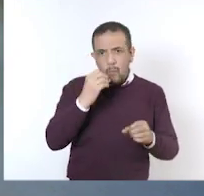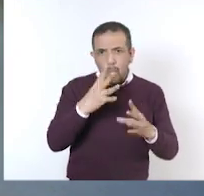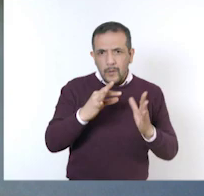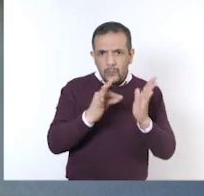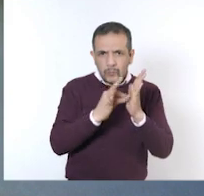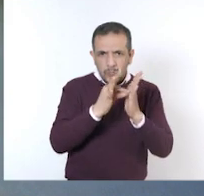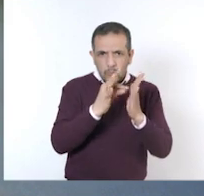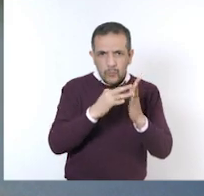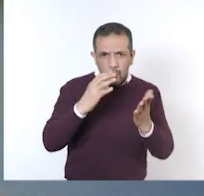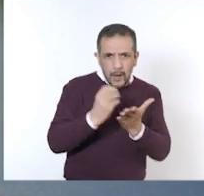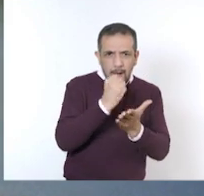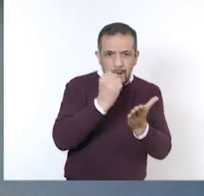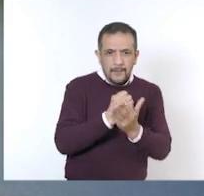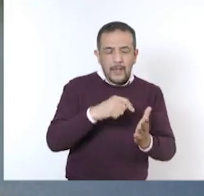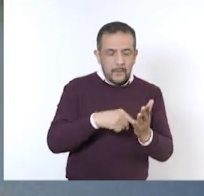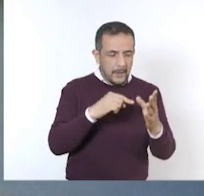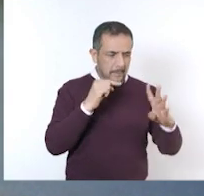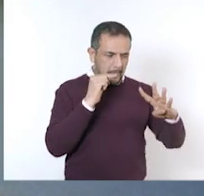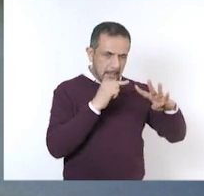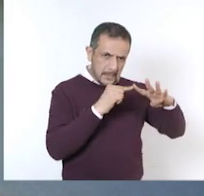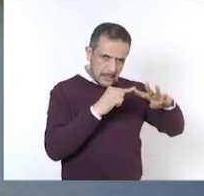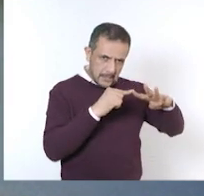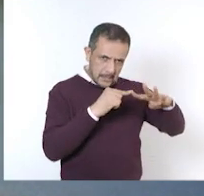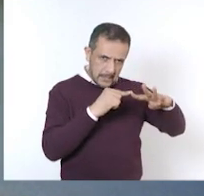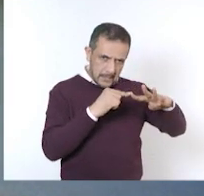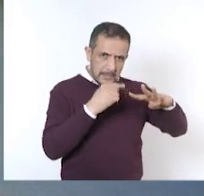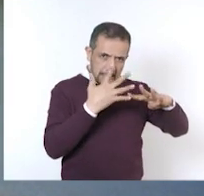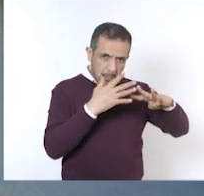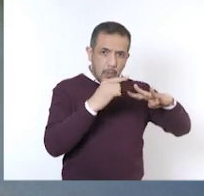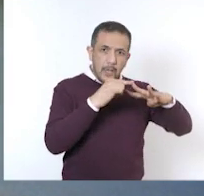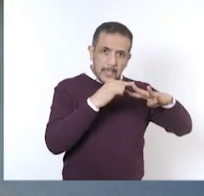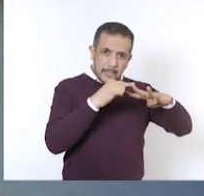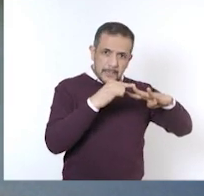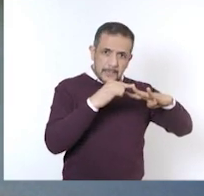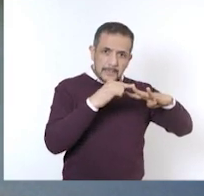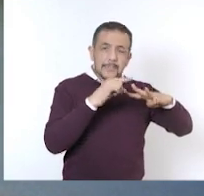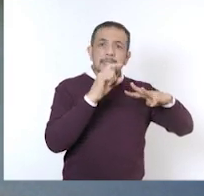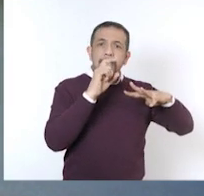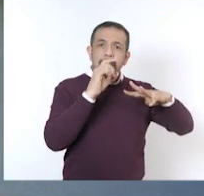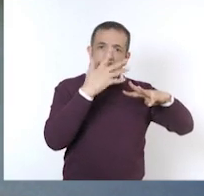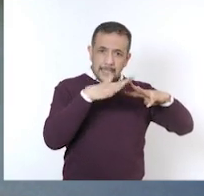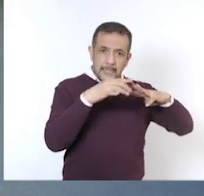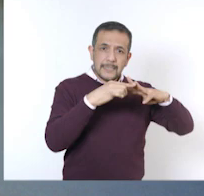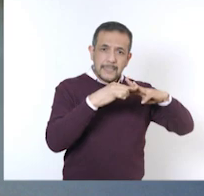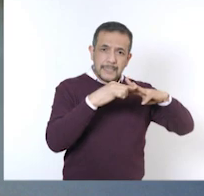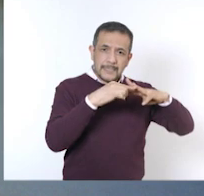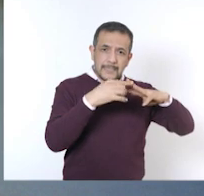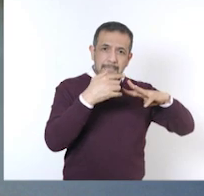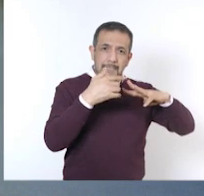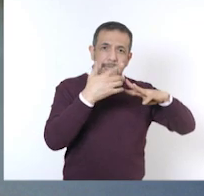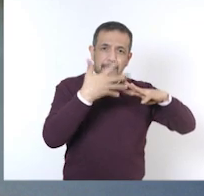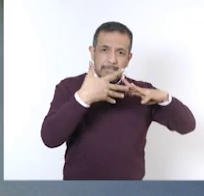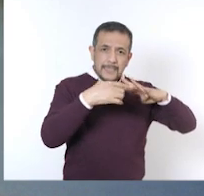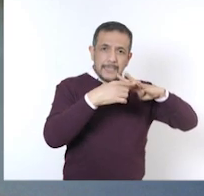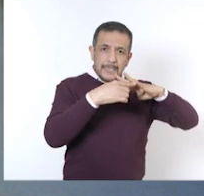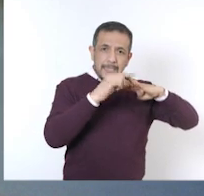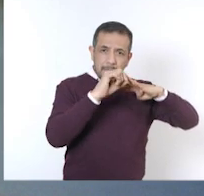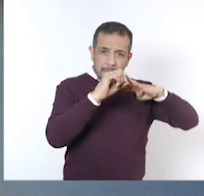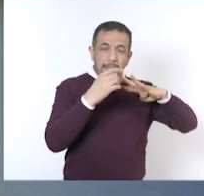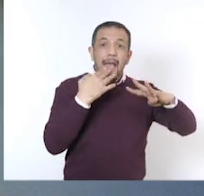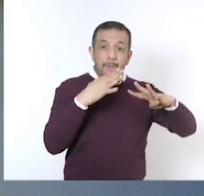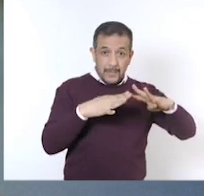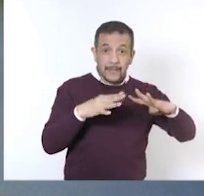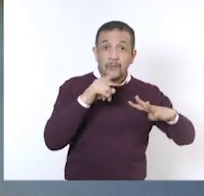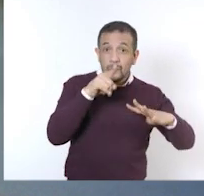A ver, entonces, el primer vaso es 5. 5. El otro vale 10. 10. El otro 15 y 20. Y 20. Ah.